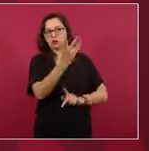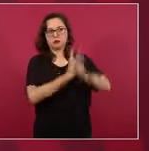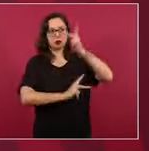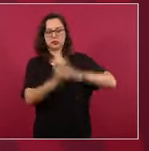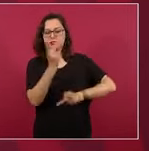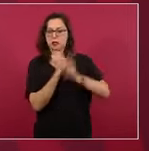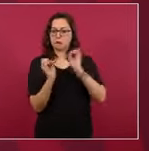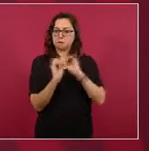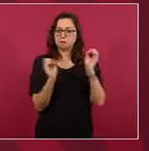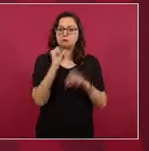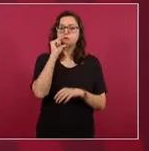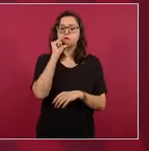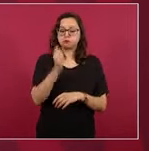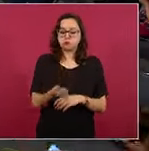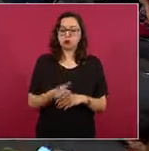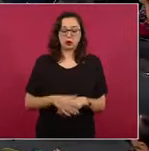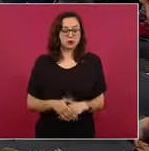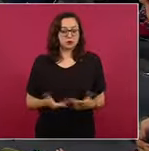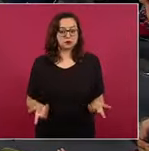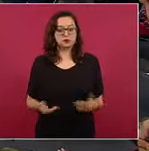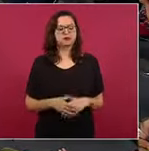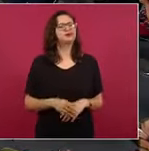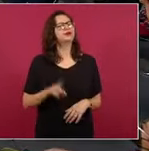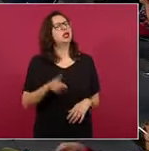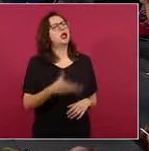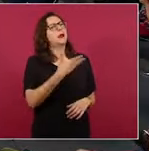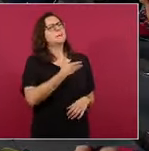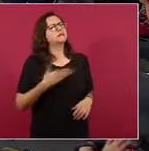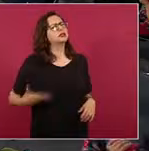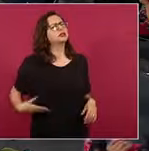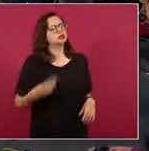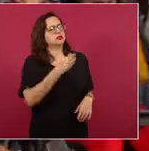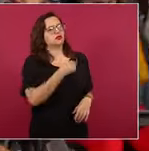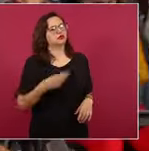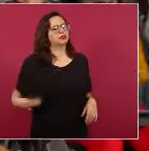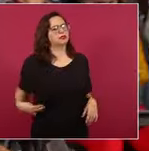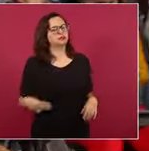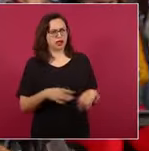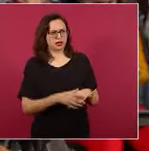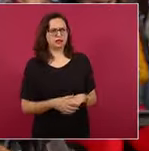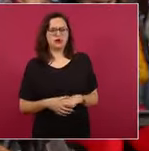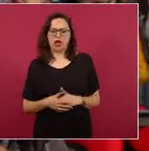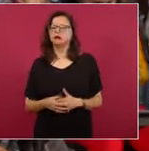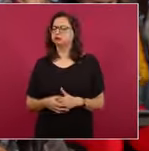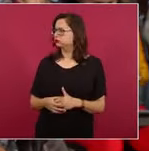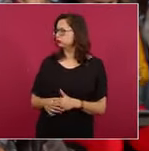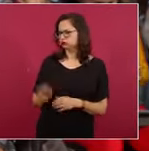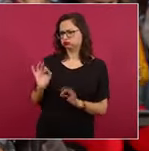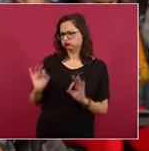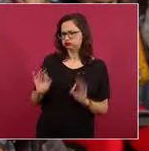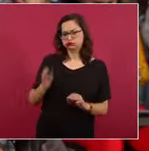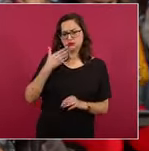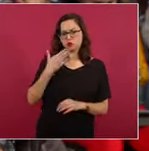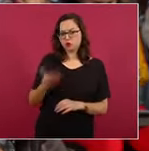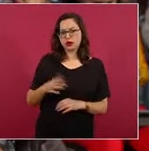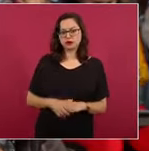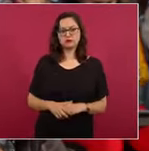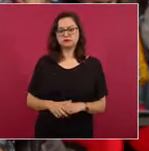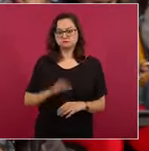¿Este es presidente municipal? Presidente municipal del municipio de Querétaro, ¿sí?, de la capital de Querétaro. Sí, sí, muy bien. Muy